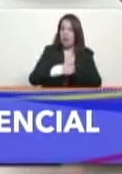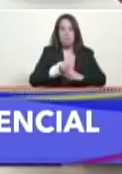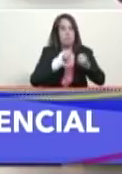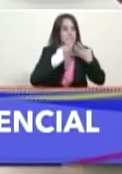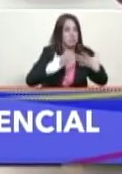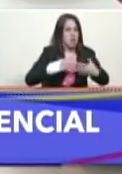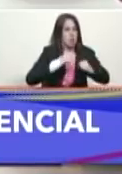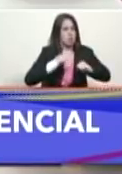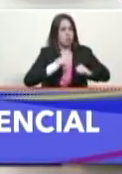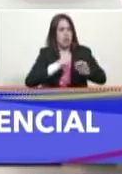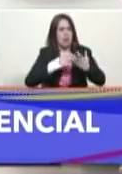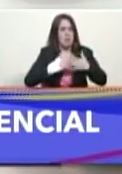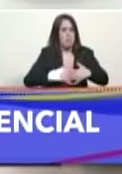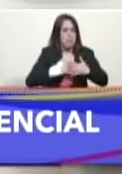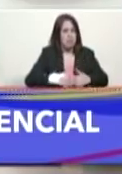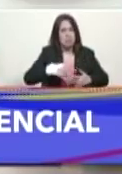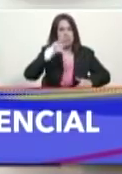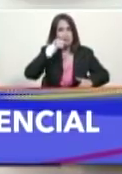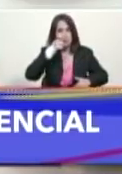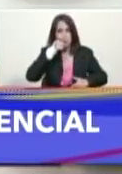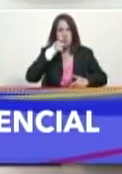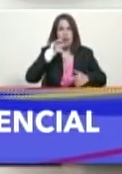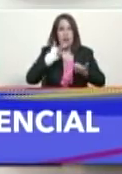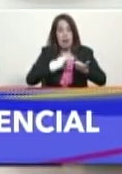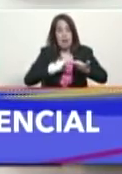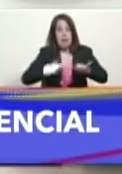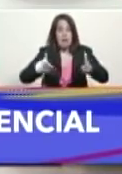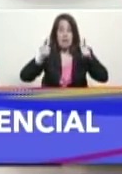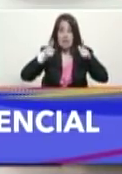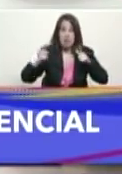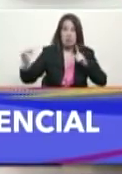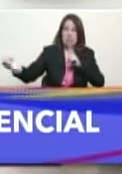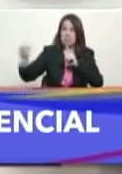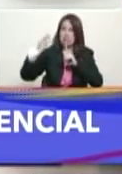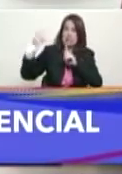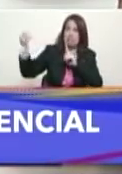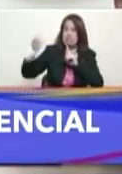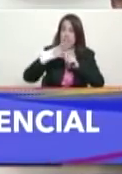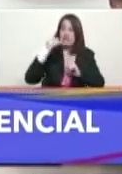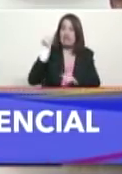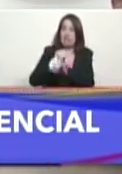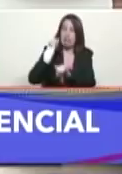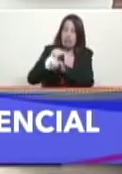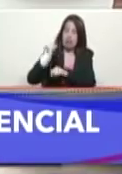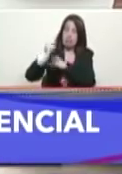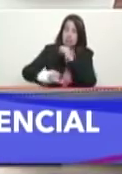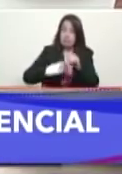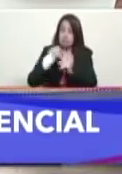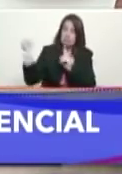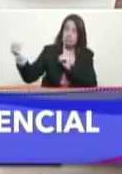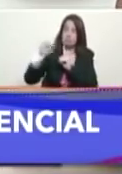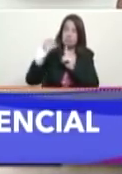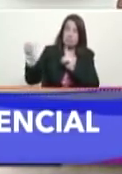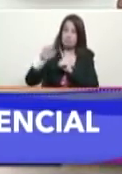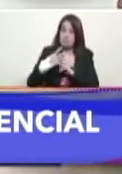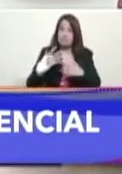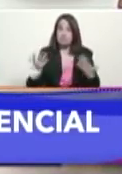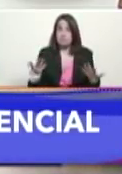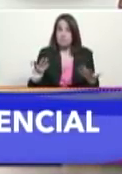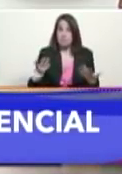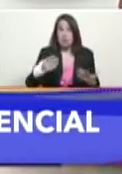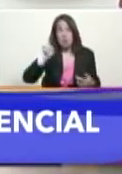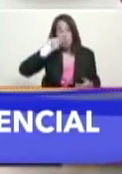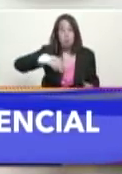más robusta, más sólida, más segura, libre de influencias de ciberataque. Y el pueblo preparado